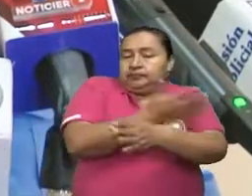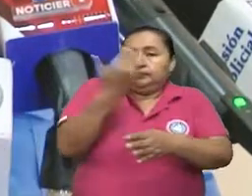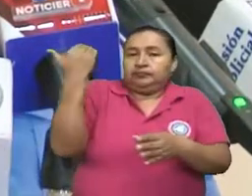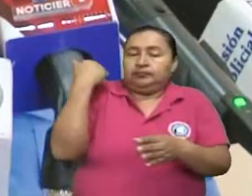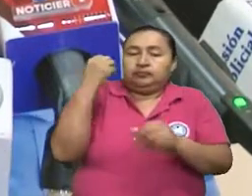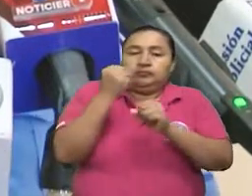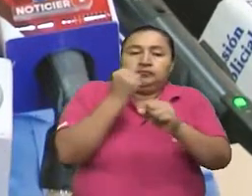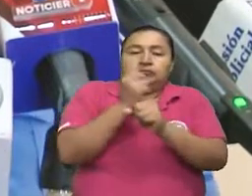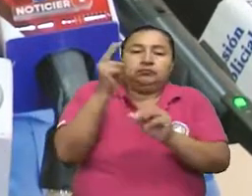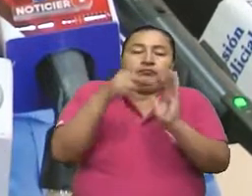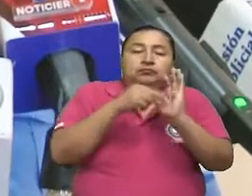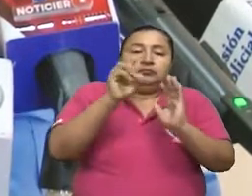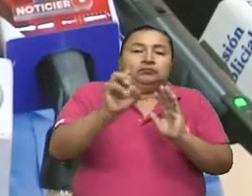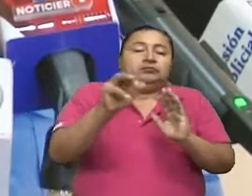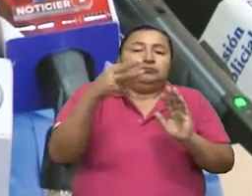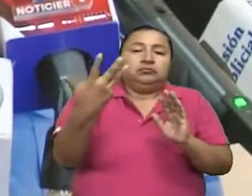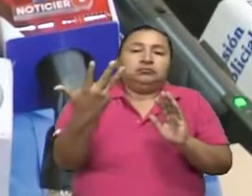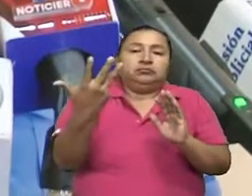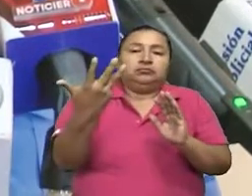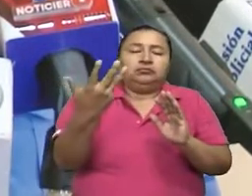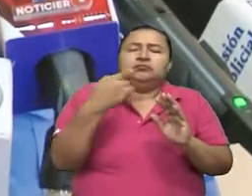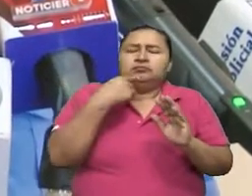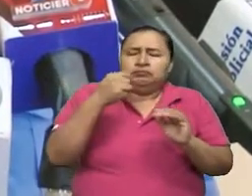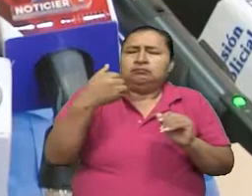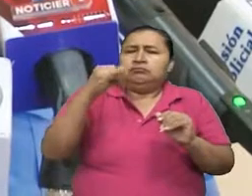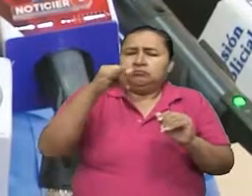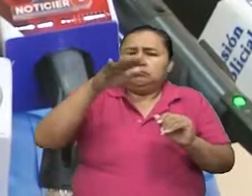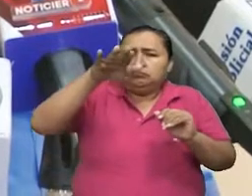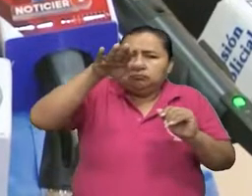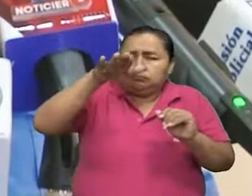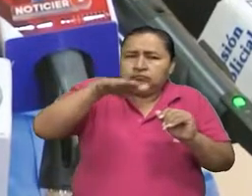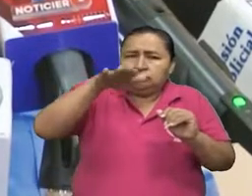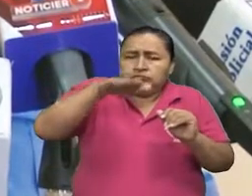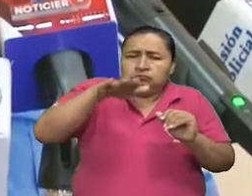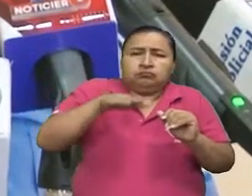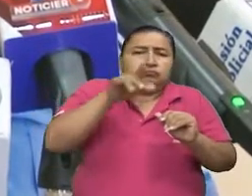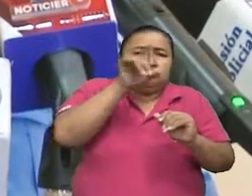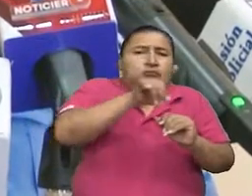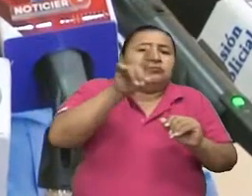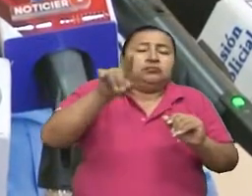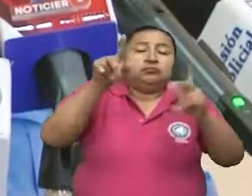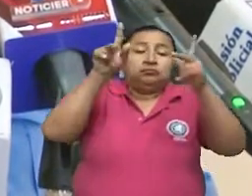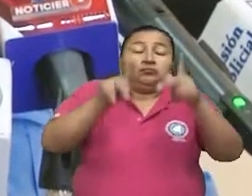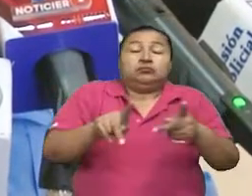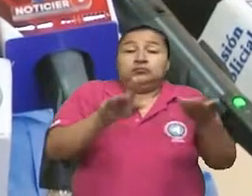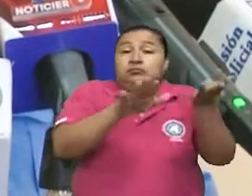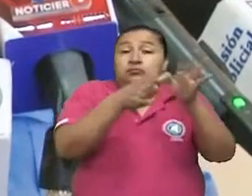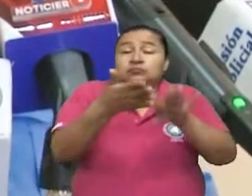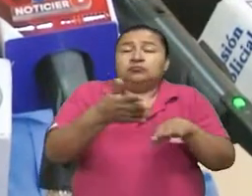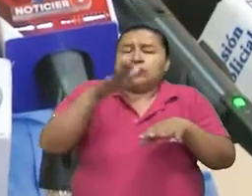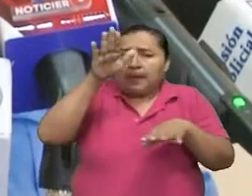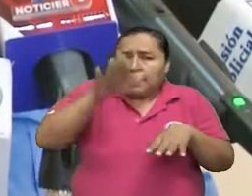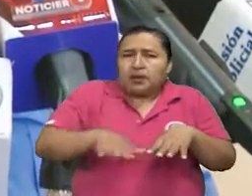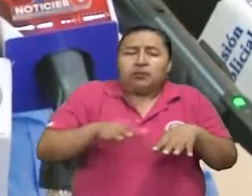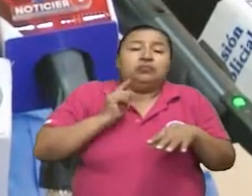año 2019, disminuyó en 11 las personas fallecidas y en 15